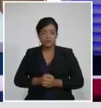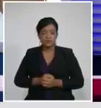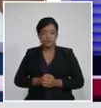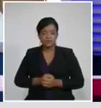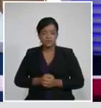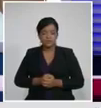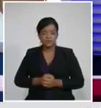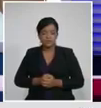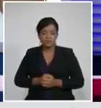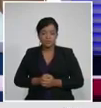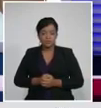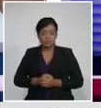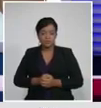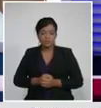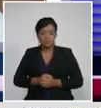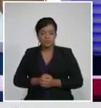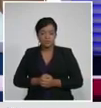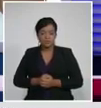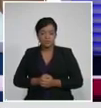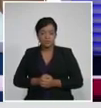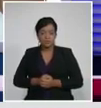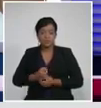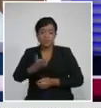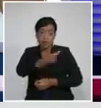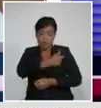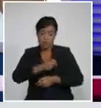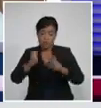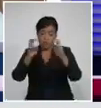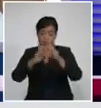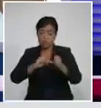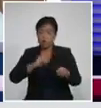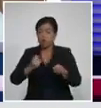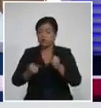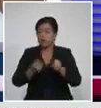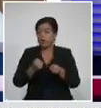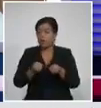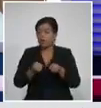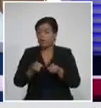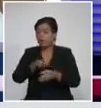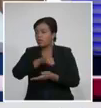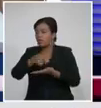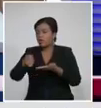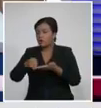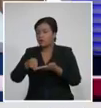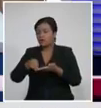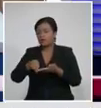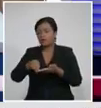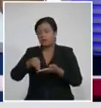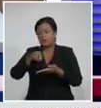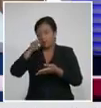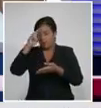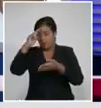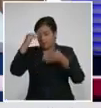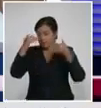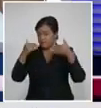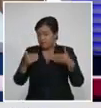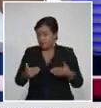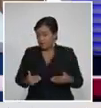de intervención controlado, es en personal de la salud, trabajadores de BioCuba, Pharma y otros grupos de